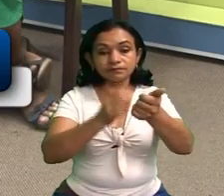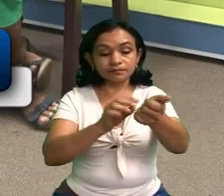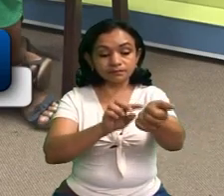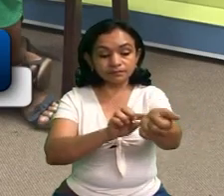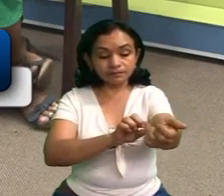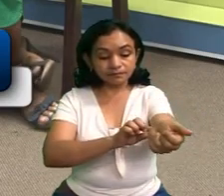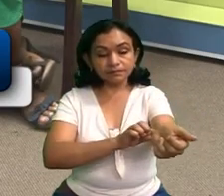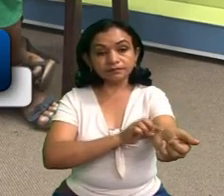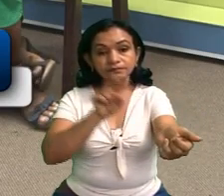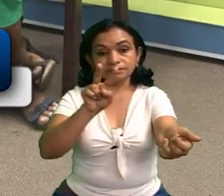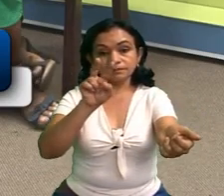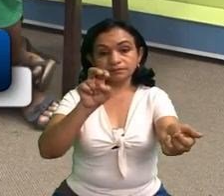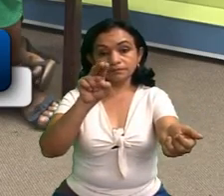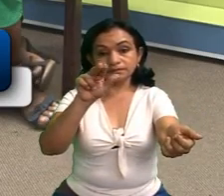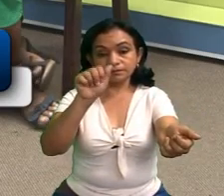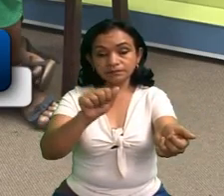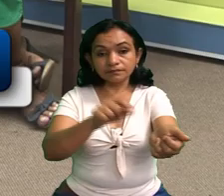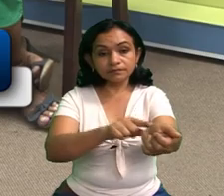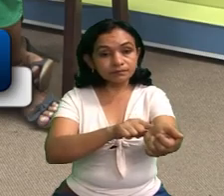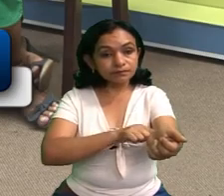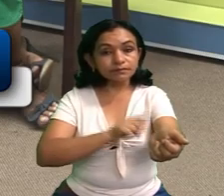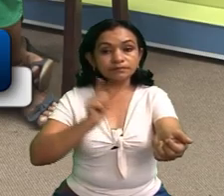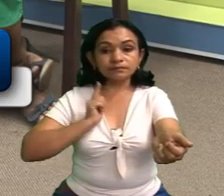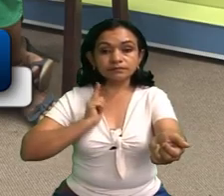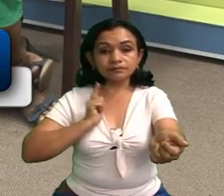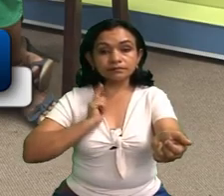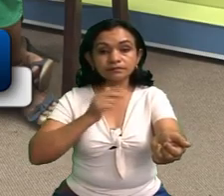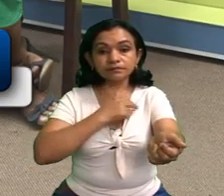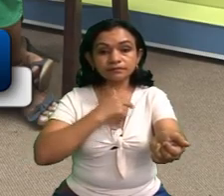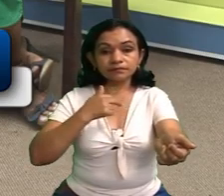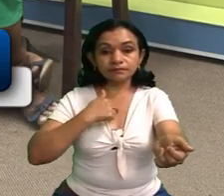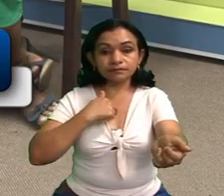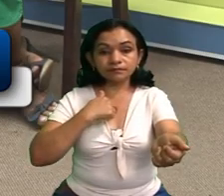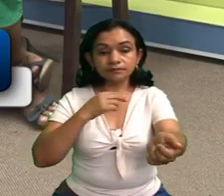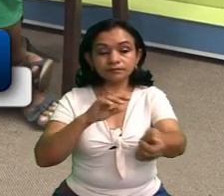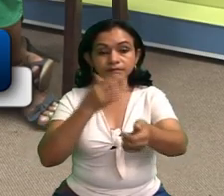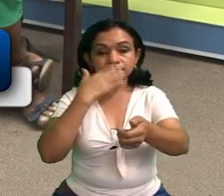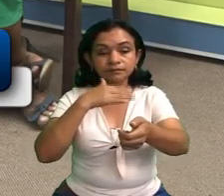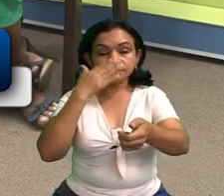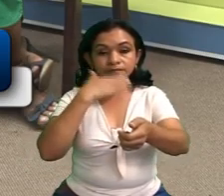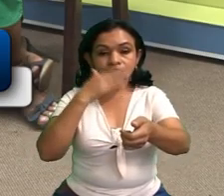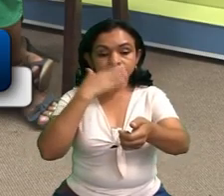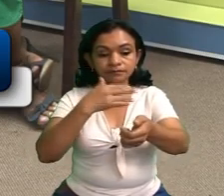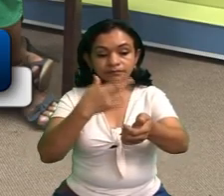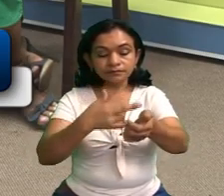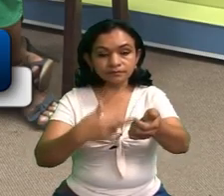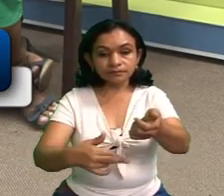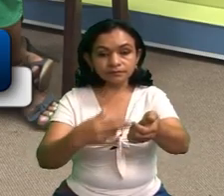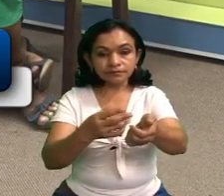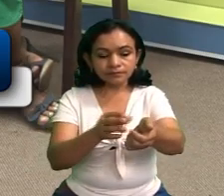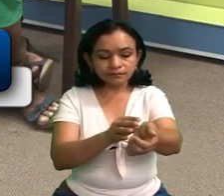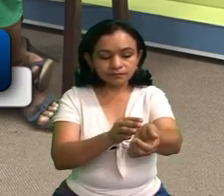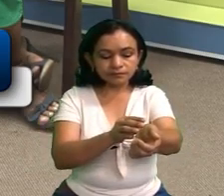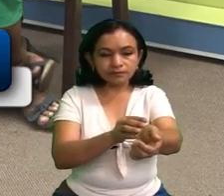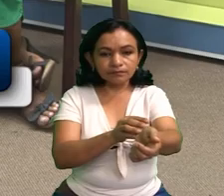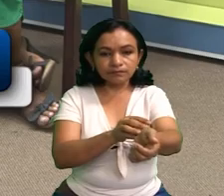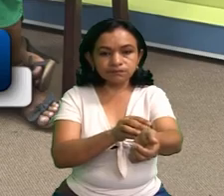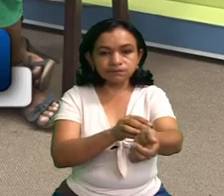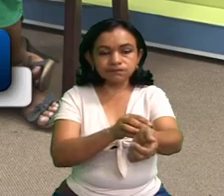nivel de del tejido adiposo. Esto es lo que van a hacer, a ver una mala circulación, va a haber una acumulación de toxina.